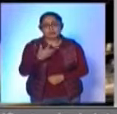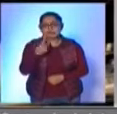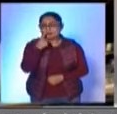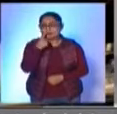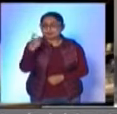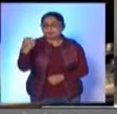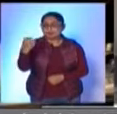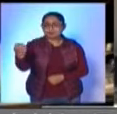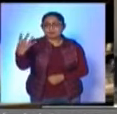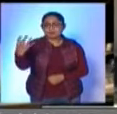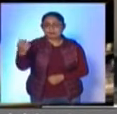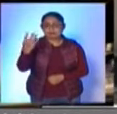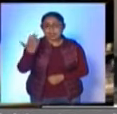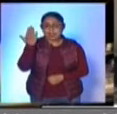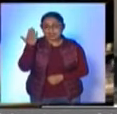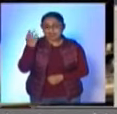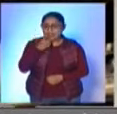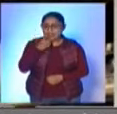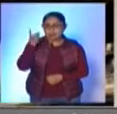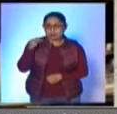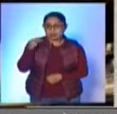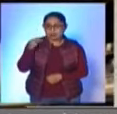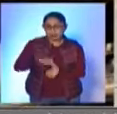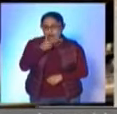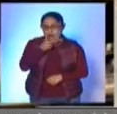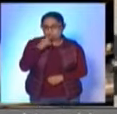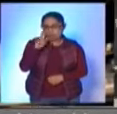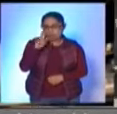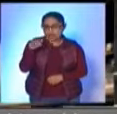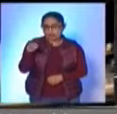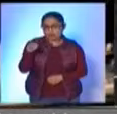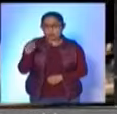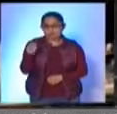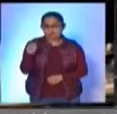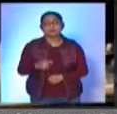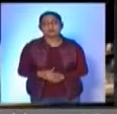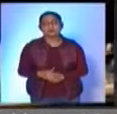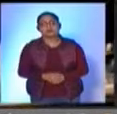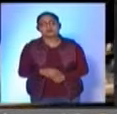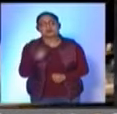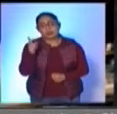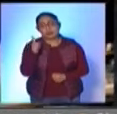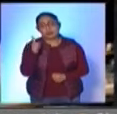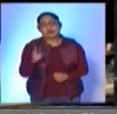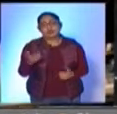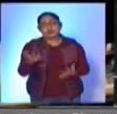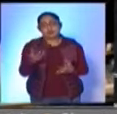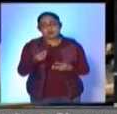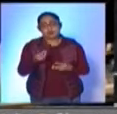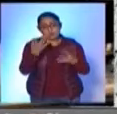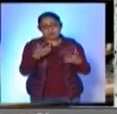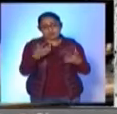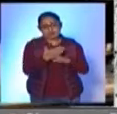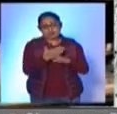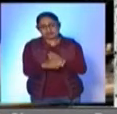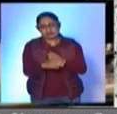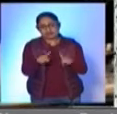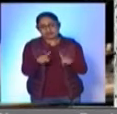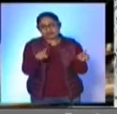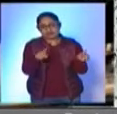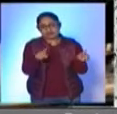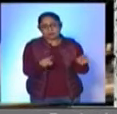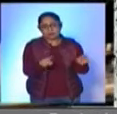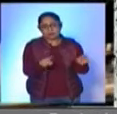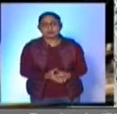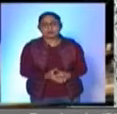rojo, como ya lo explicó aquí el doctor Ramos. Es una fórmula que tiene muchas variables, pero